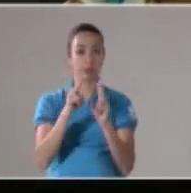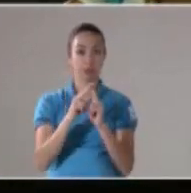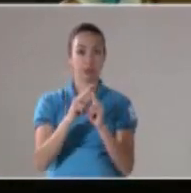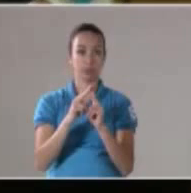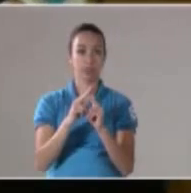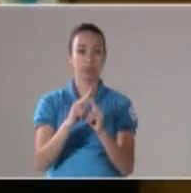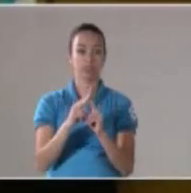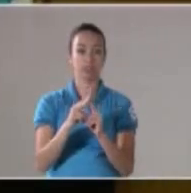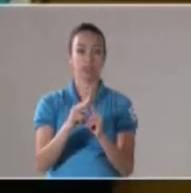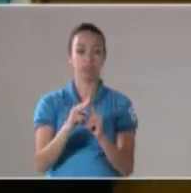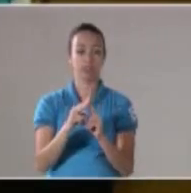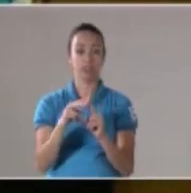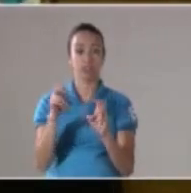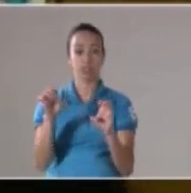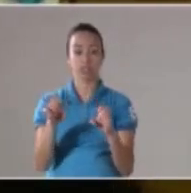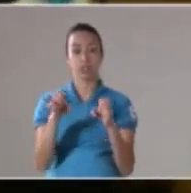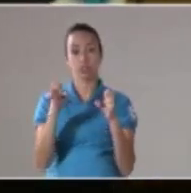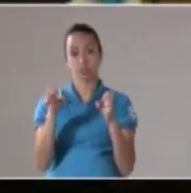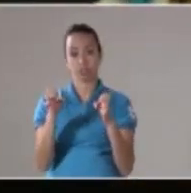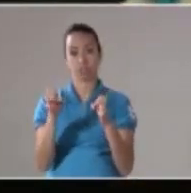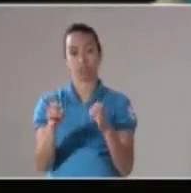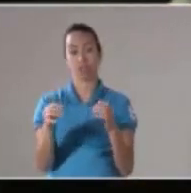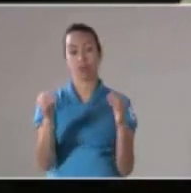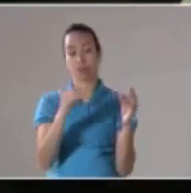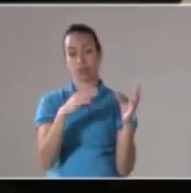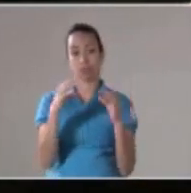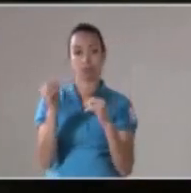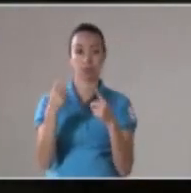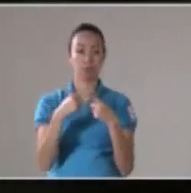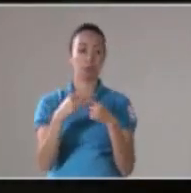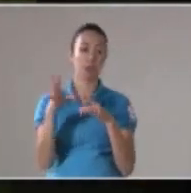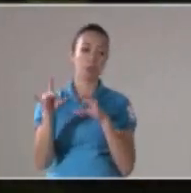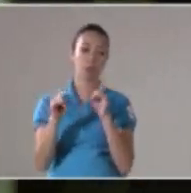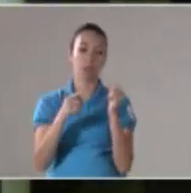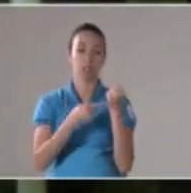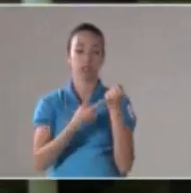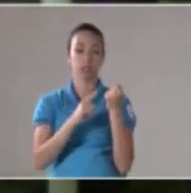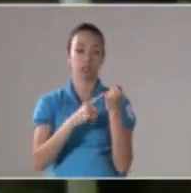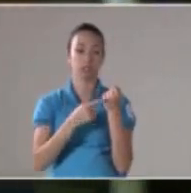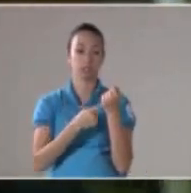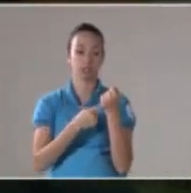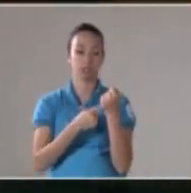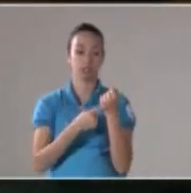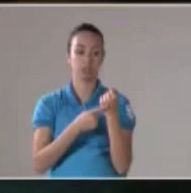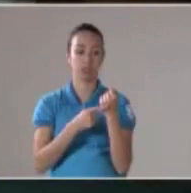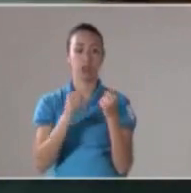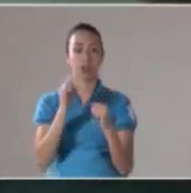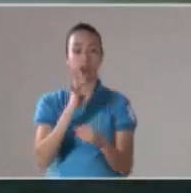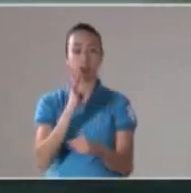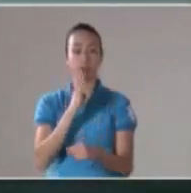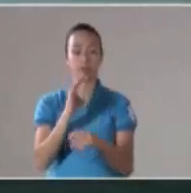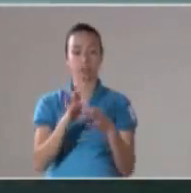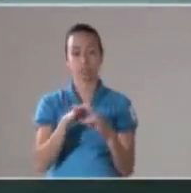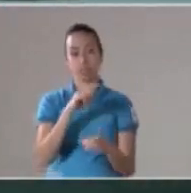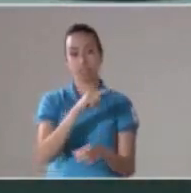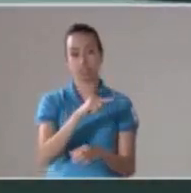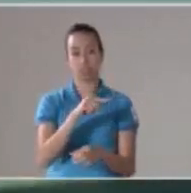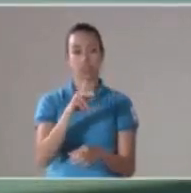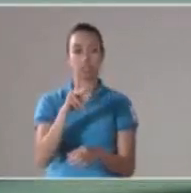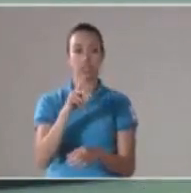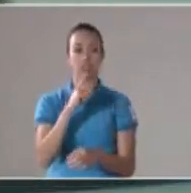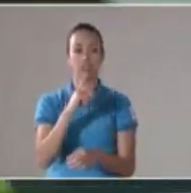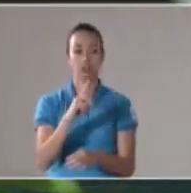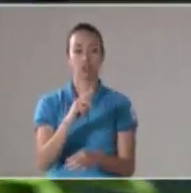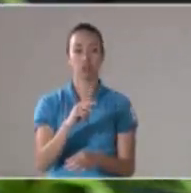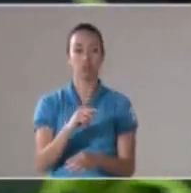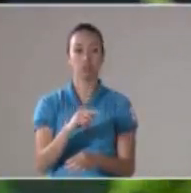Y entonces salió a la plática, por alguna cuestión salió a la plática eso. Y entonces él me dijo, bueno, mire, son más